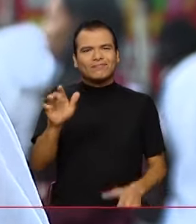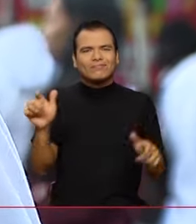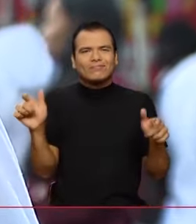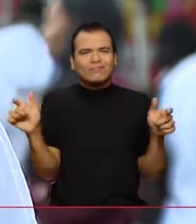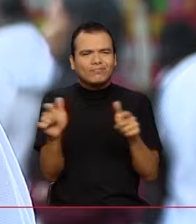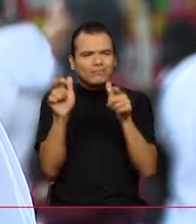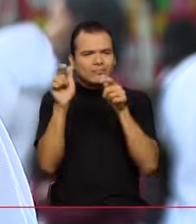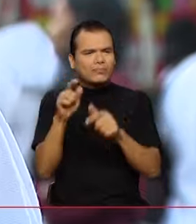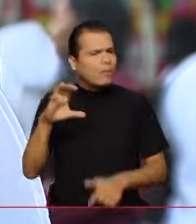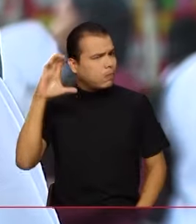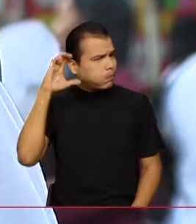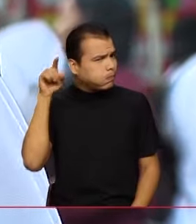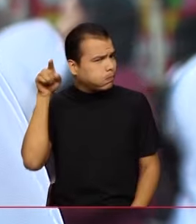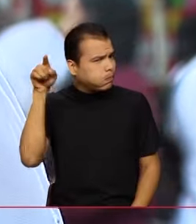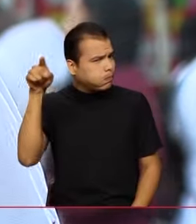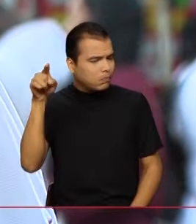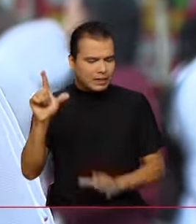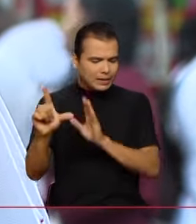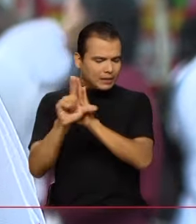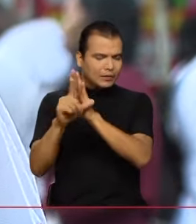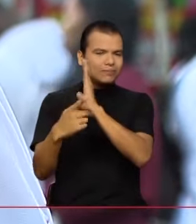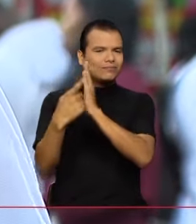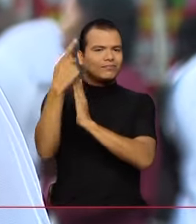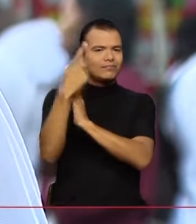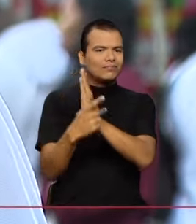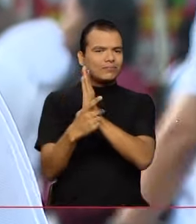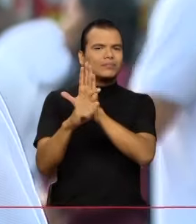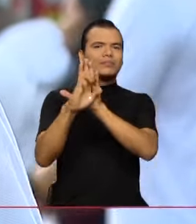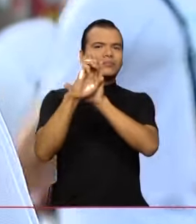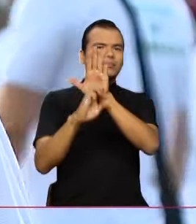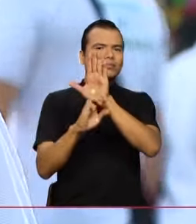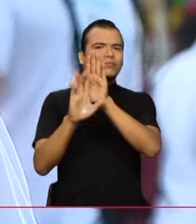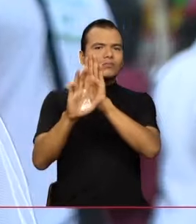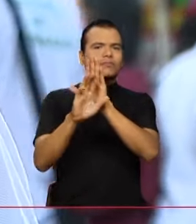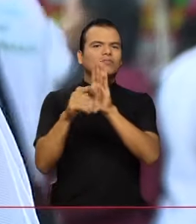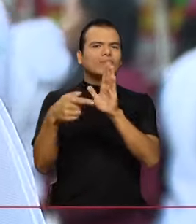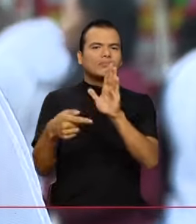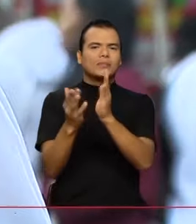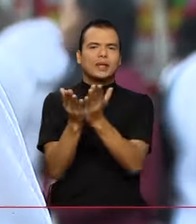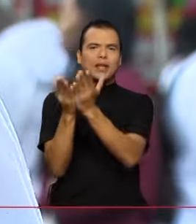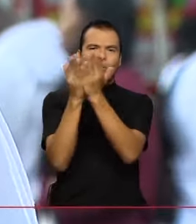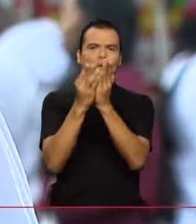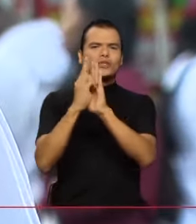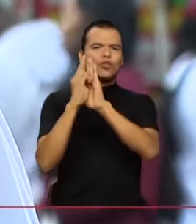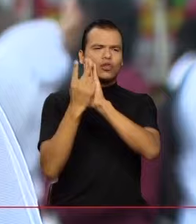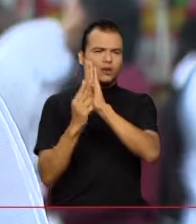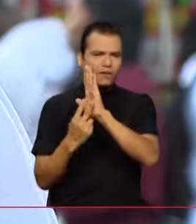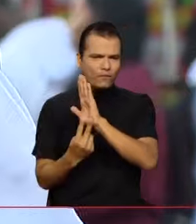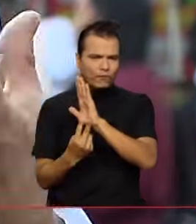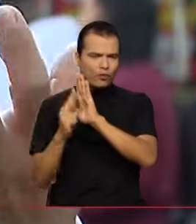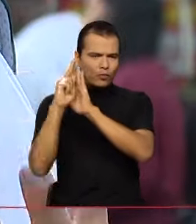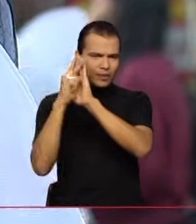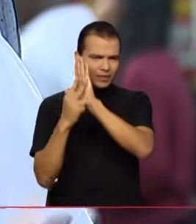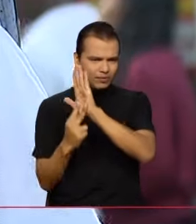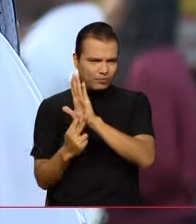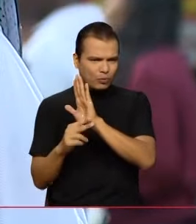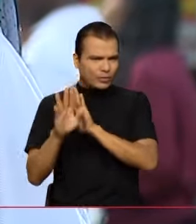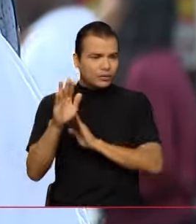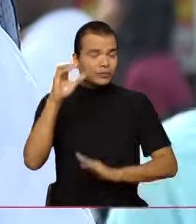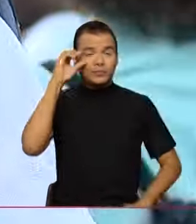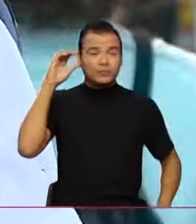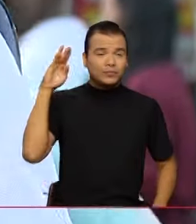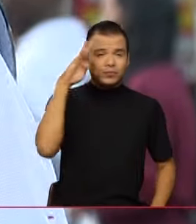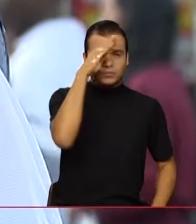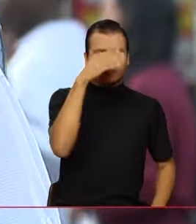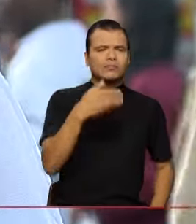en debate el proyecto de ley de reforma estatutaria a la educación. Es un proyecto de ley que presenta el gobierno de Petro